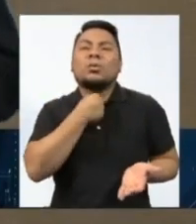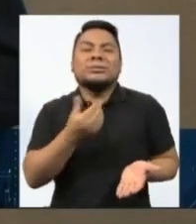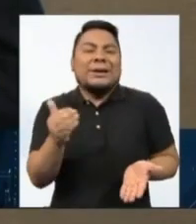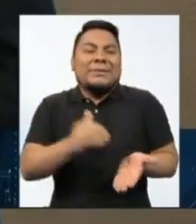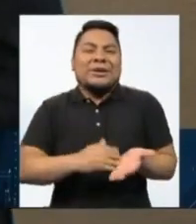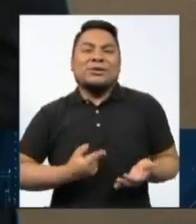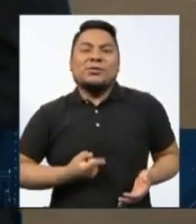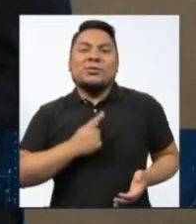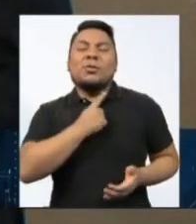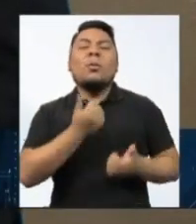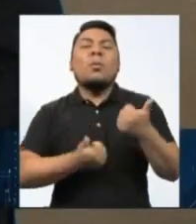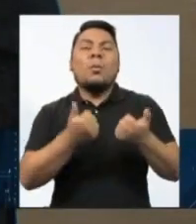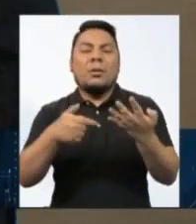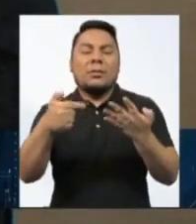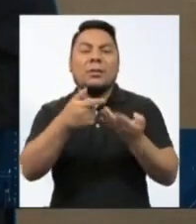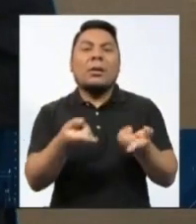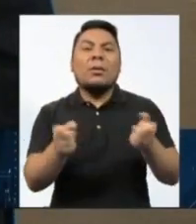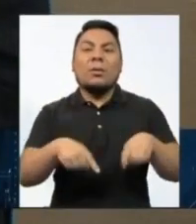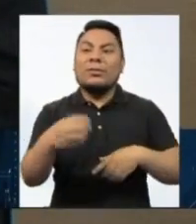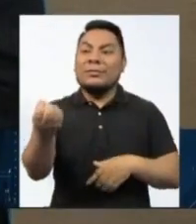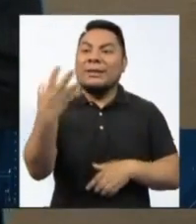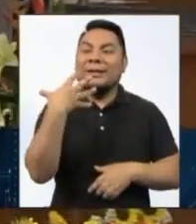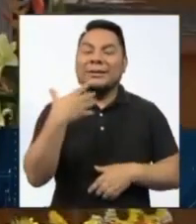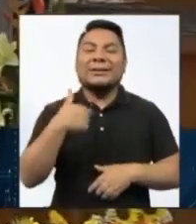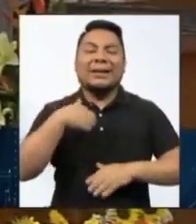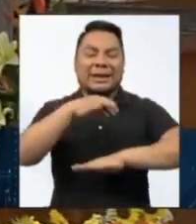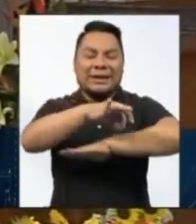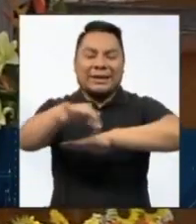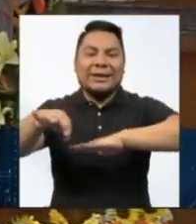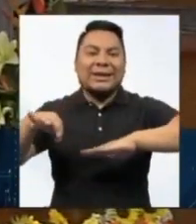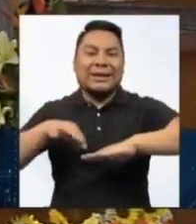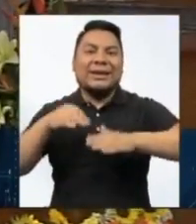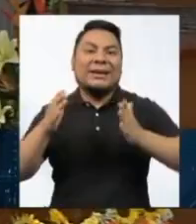más orgulloso es cuando me dicen ingeniero.